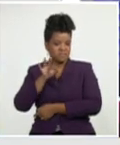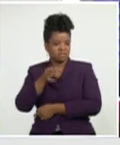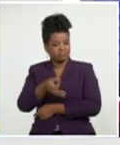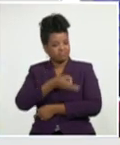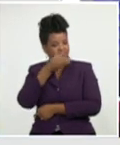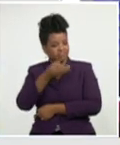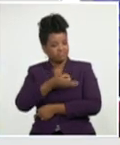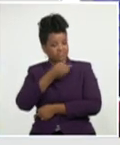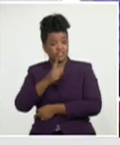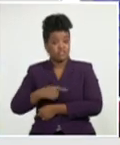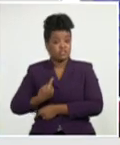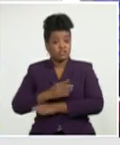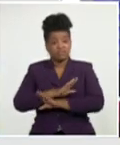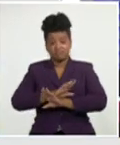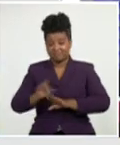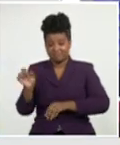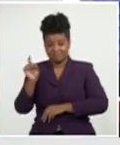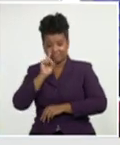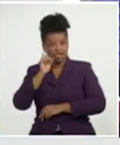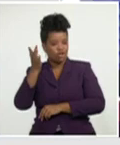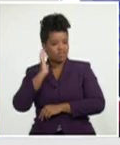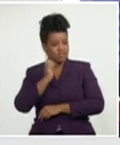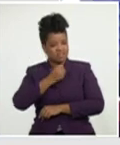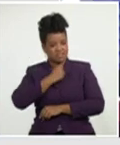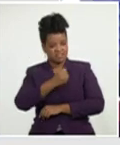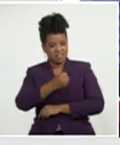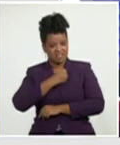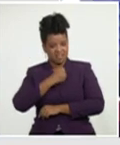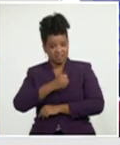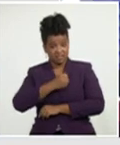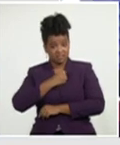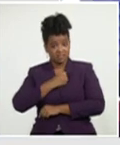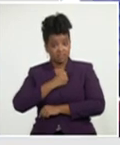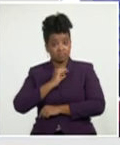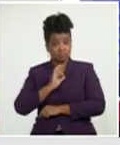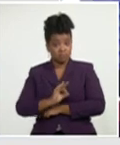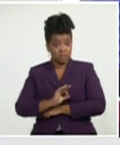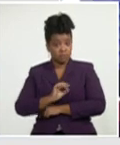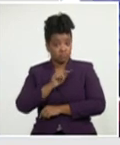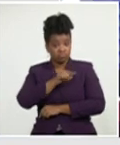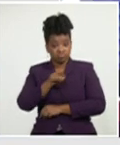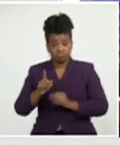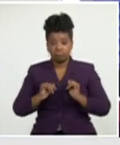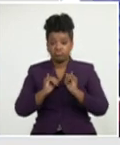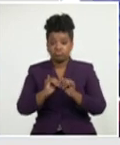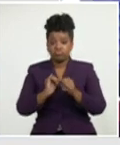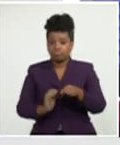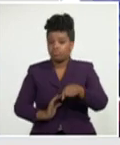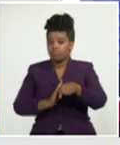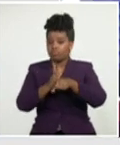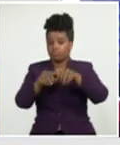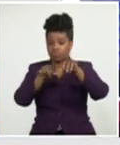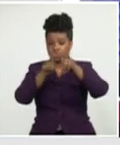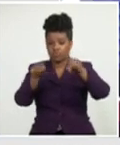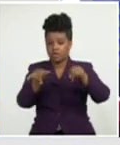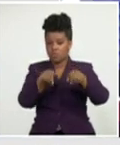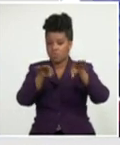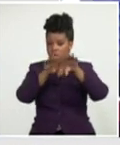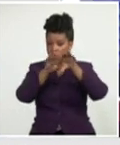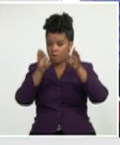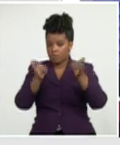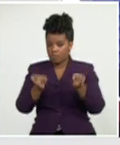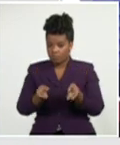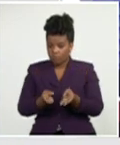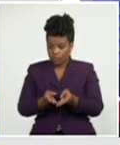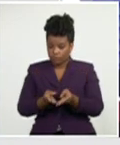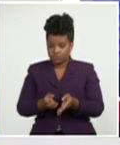nosotros estamos poniendo punto final a esta conferencia de prensa que lleva a usted del comportamiento de la COVID-19 en Cuba y el